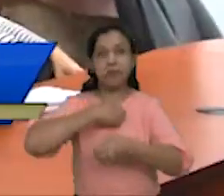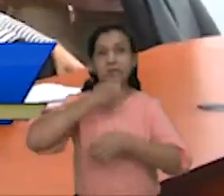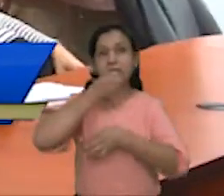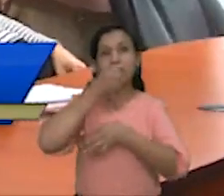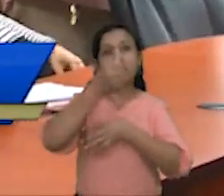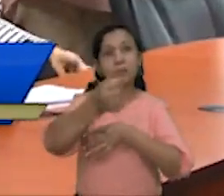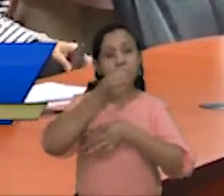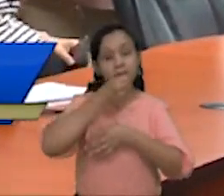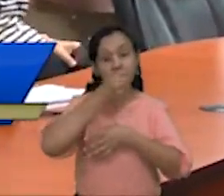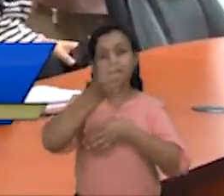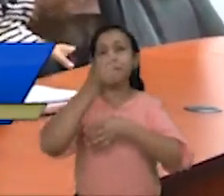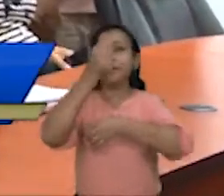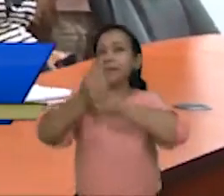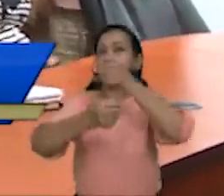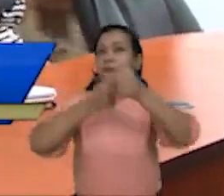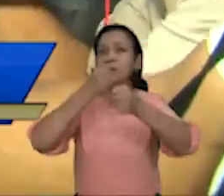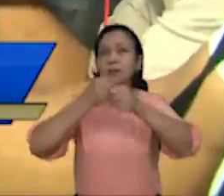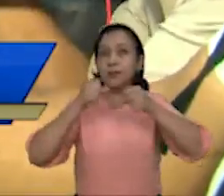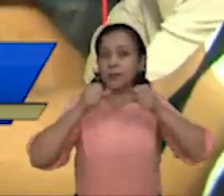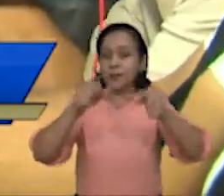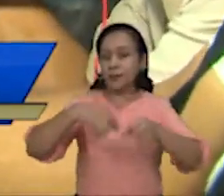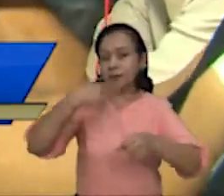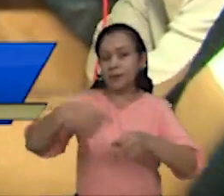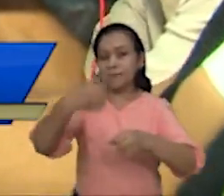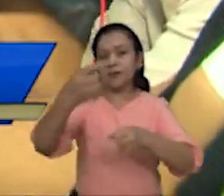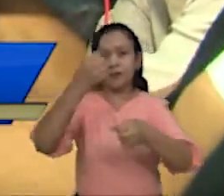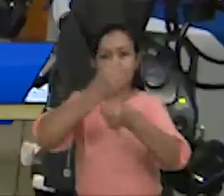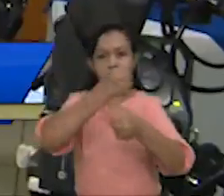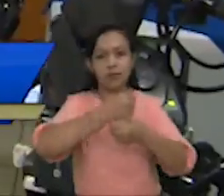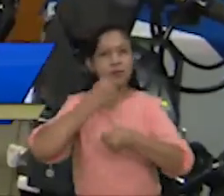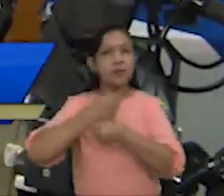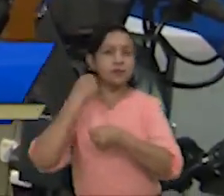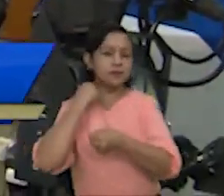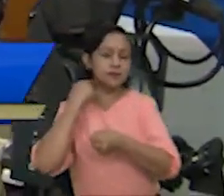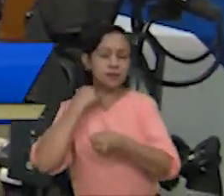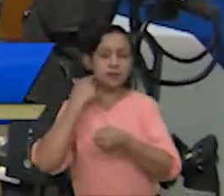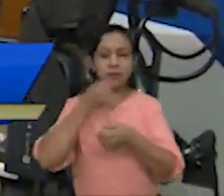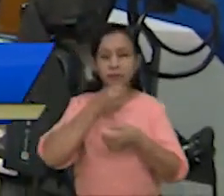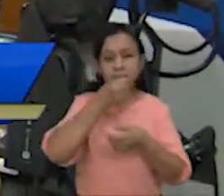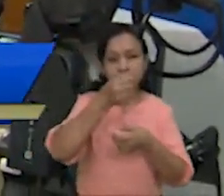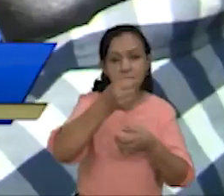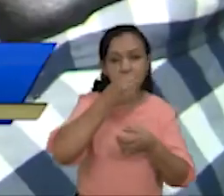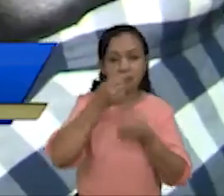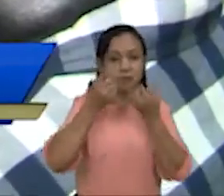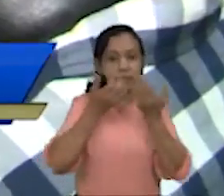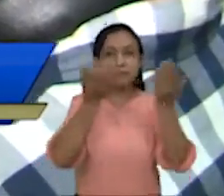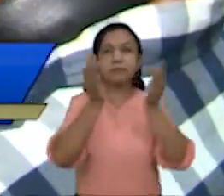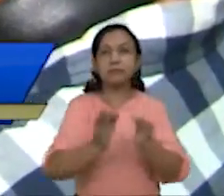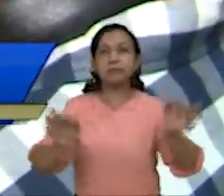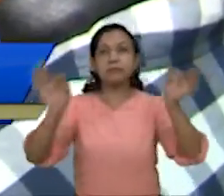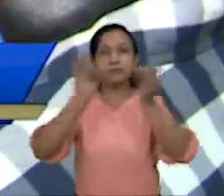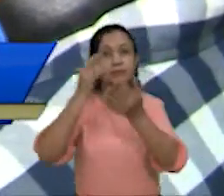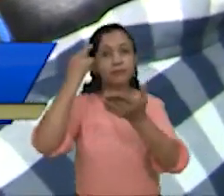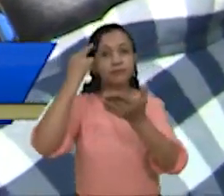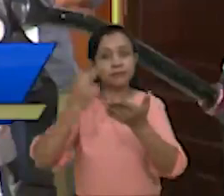pues. Todos los días se hace. De años, sí, a diario, a cada minuto, cada nota que vos transmitís, es importante